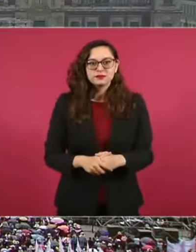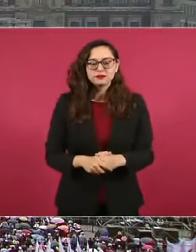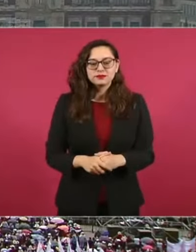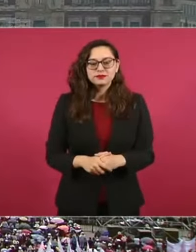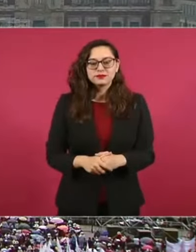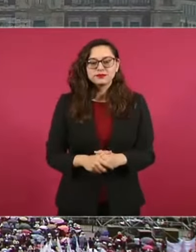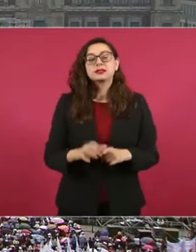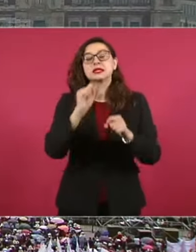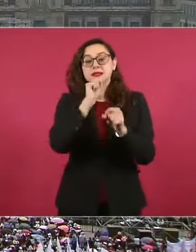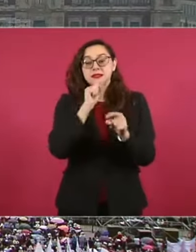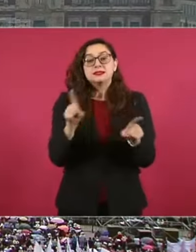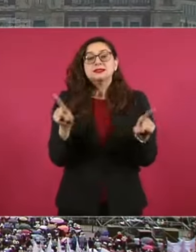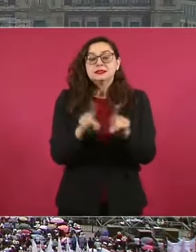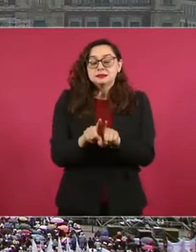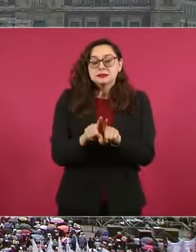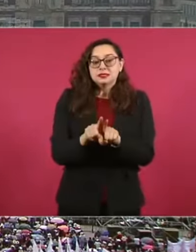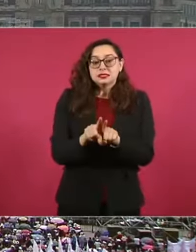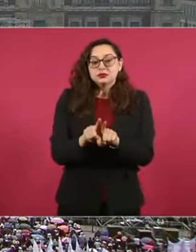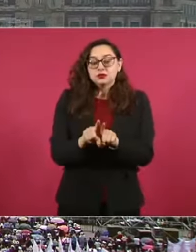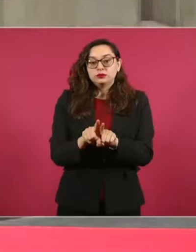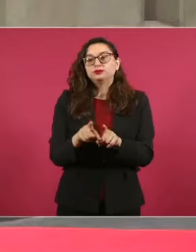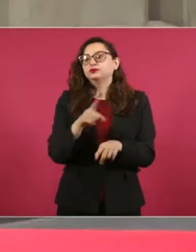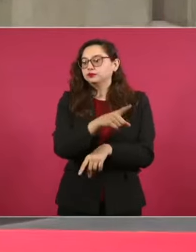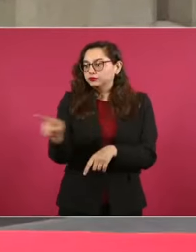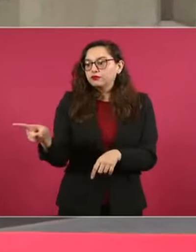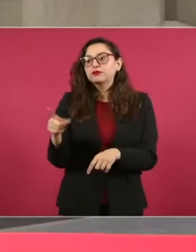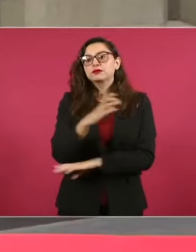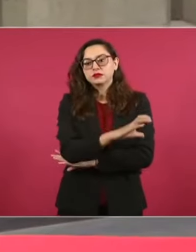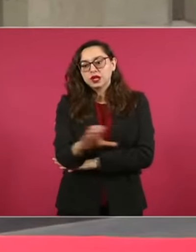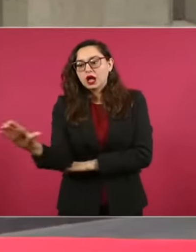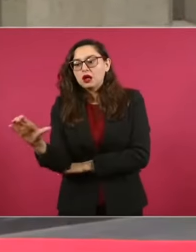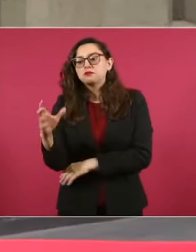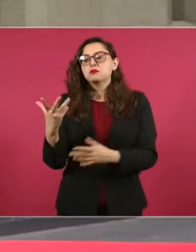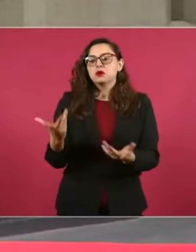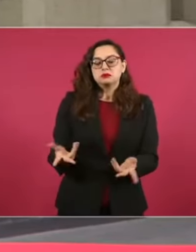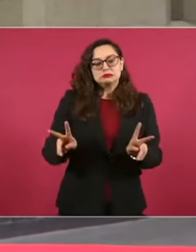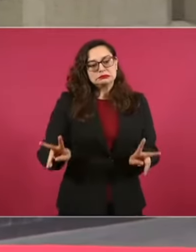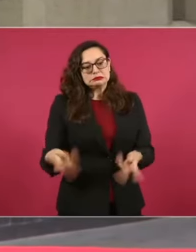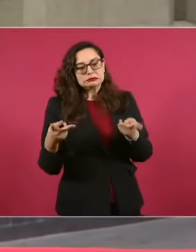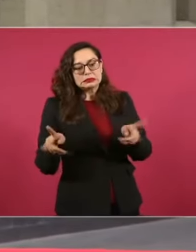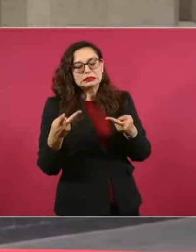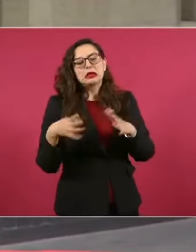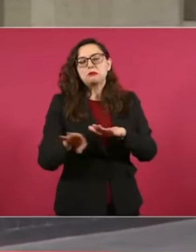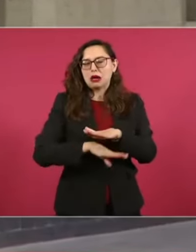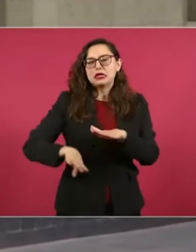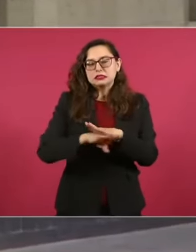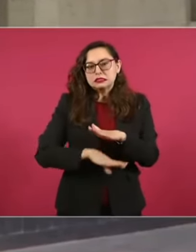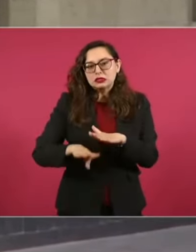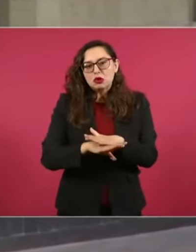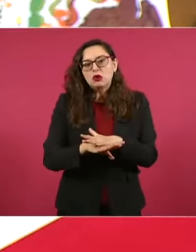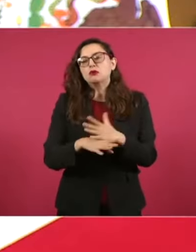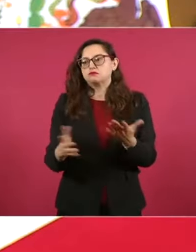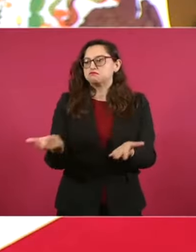Se mantienen precios de garantía en la compra de alimentos básicos.